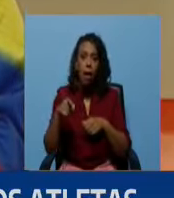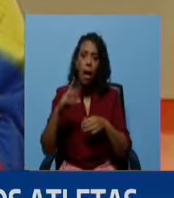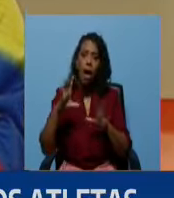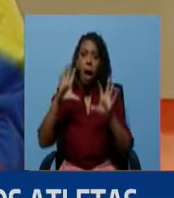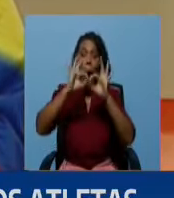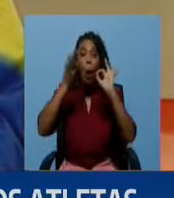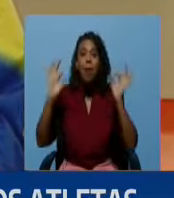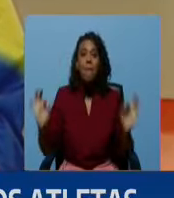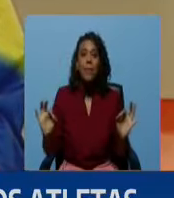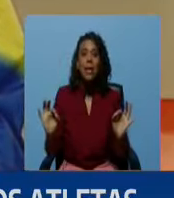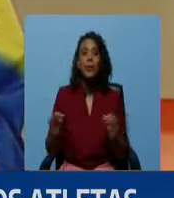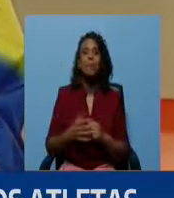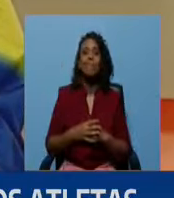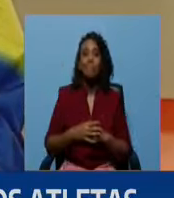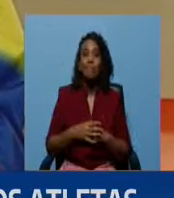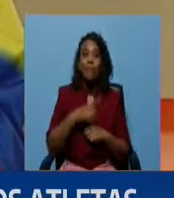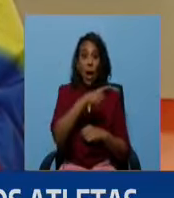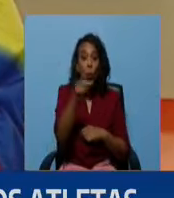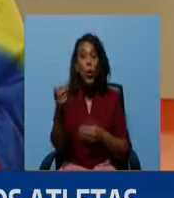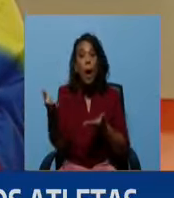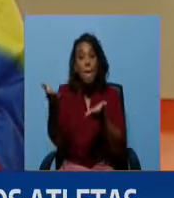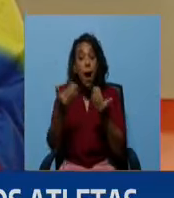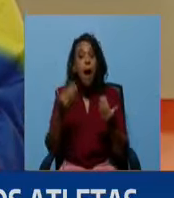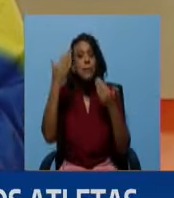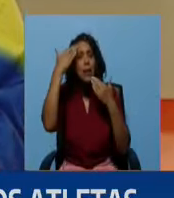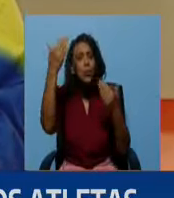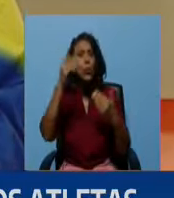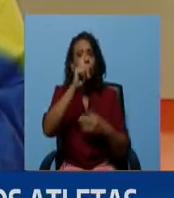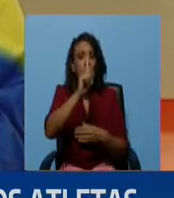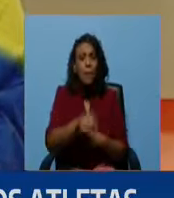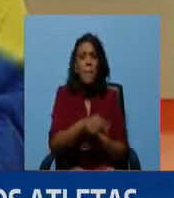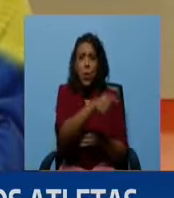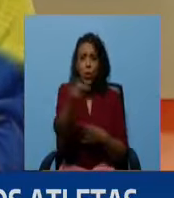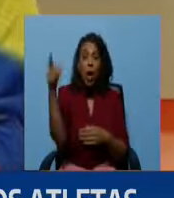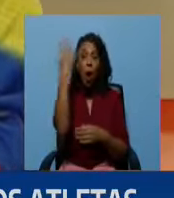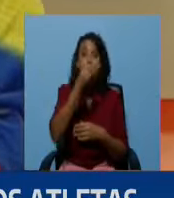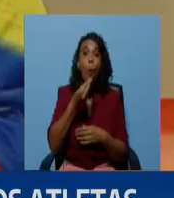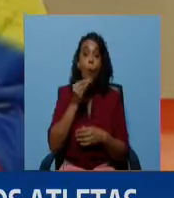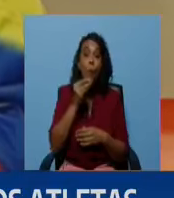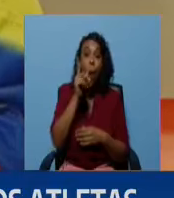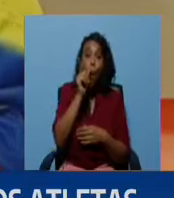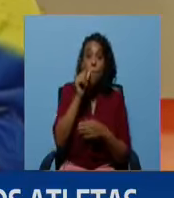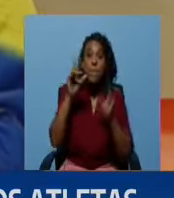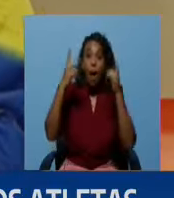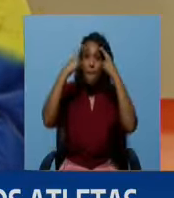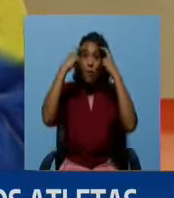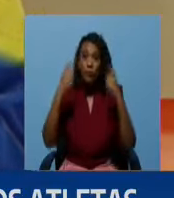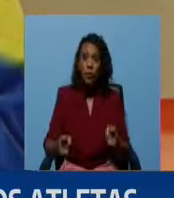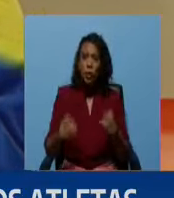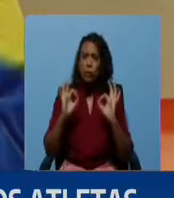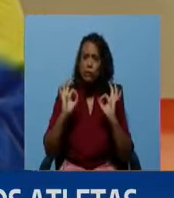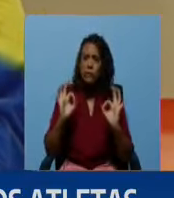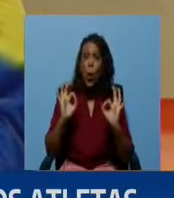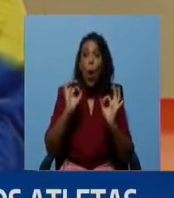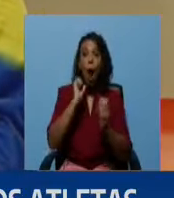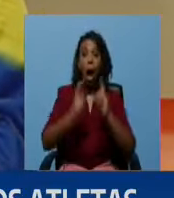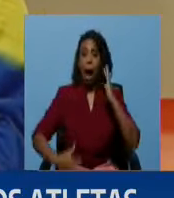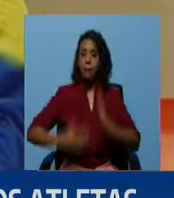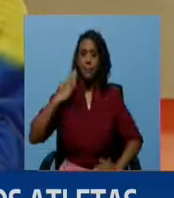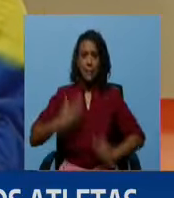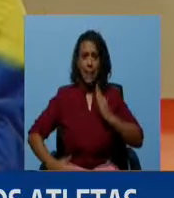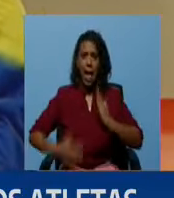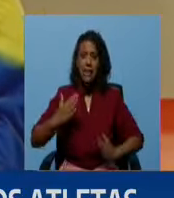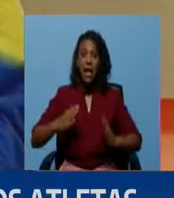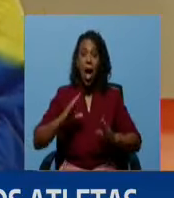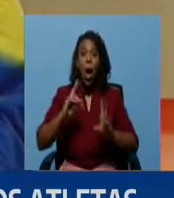olímpico. Hay que unir esfuerzos. Saludo a este joven profesional, atleta, mi